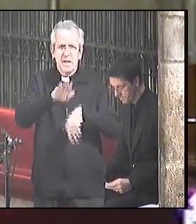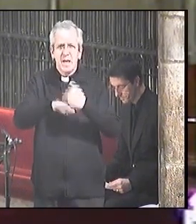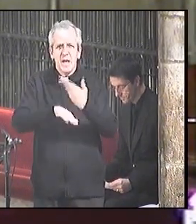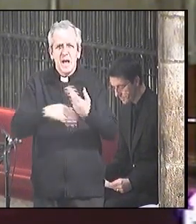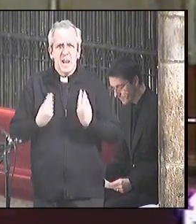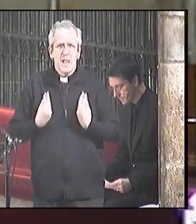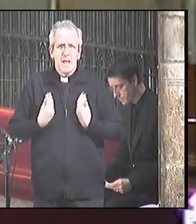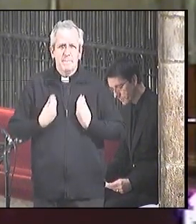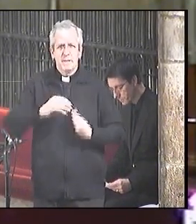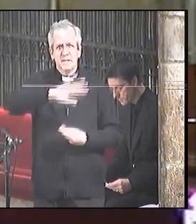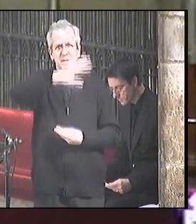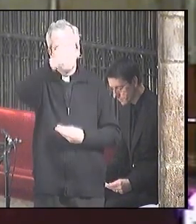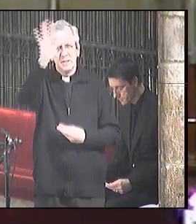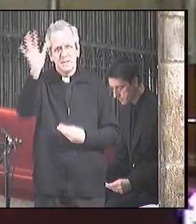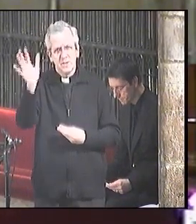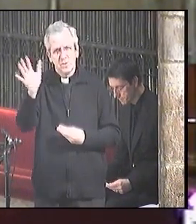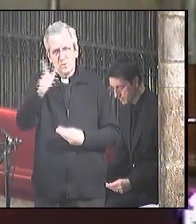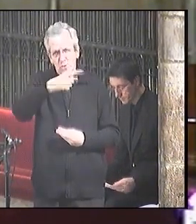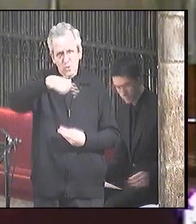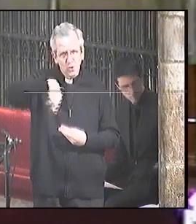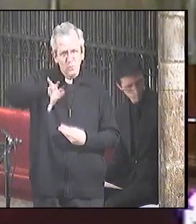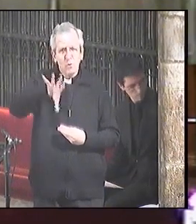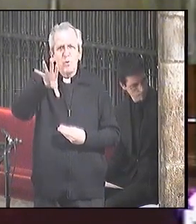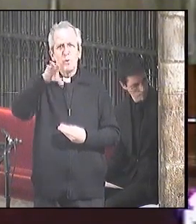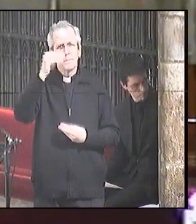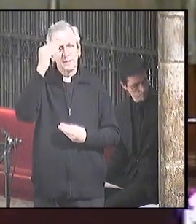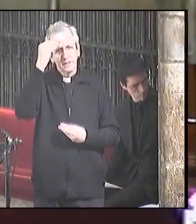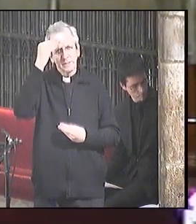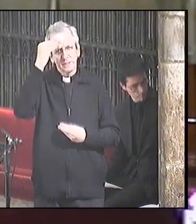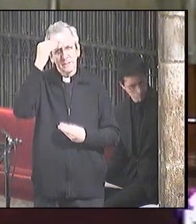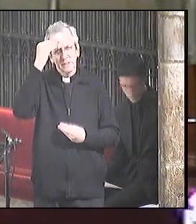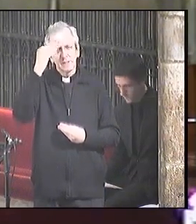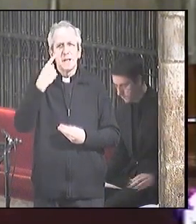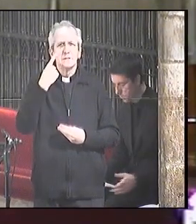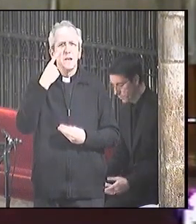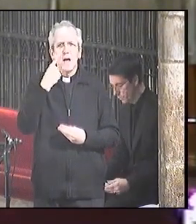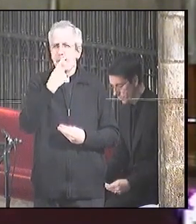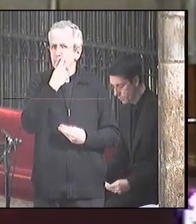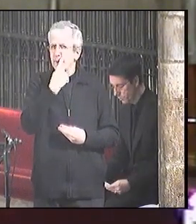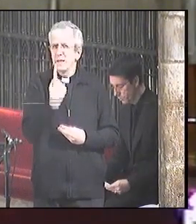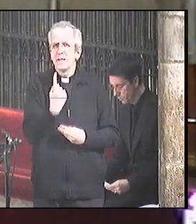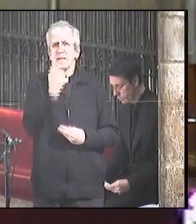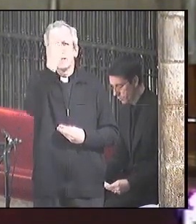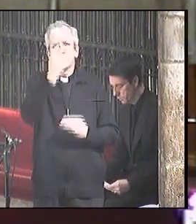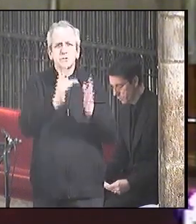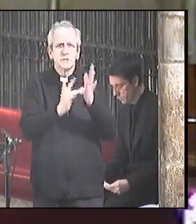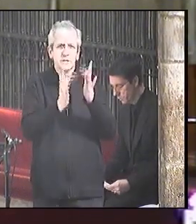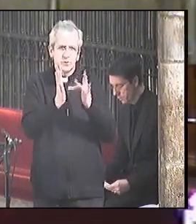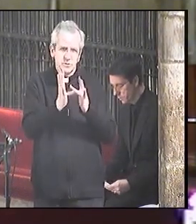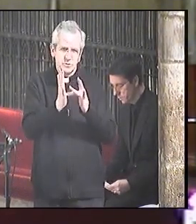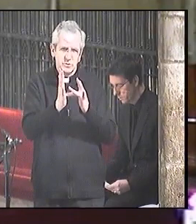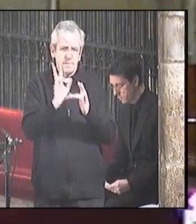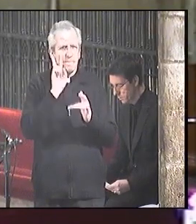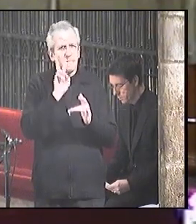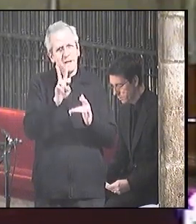estimats. Com entendre-ho des de la visió, la mirada de Déu, de Jesucrist? Mirad, en